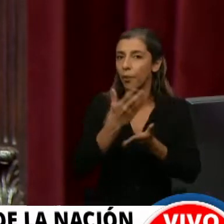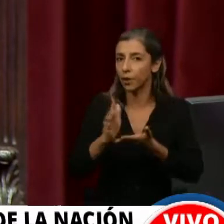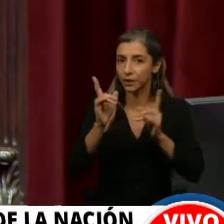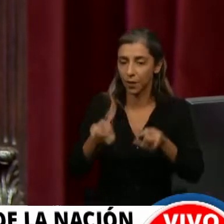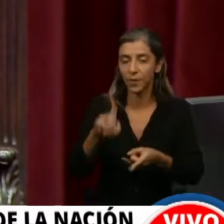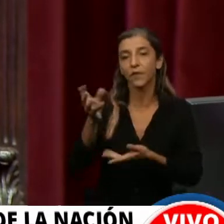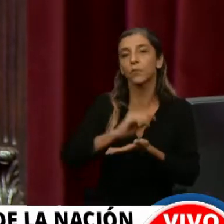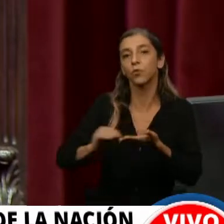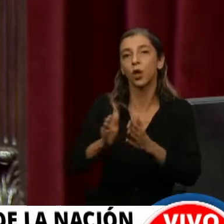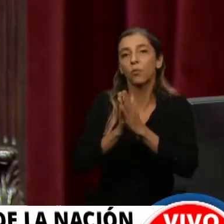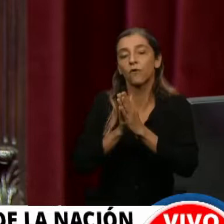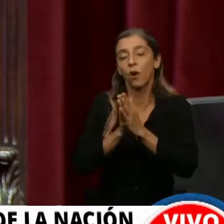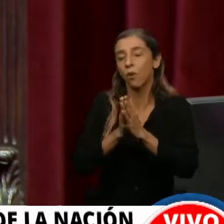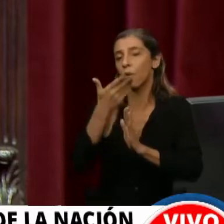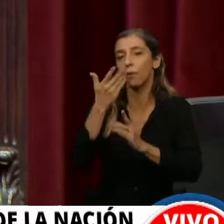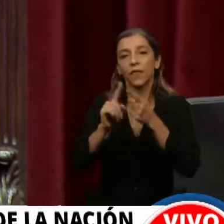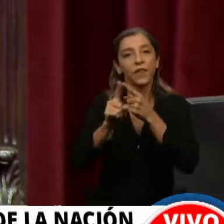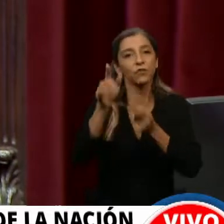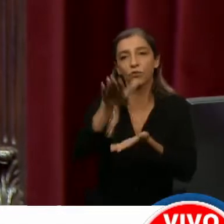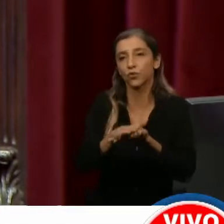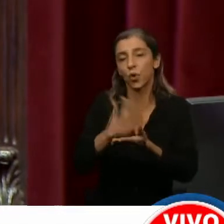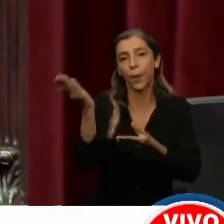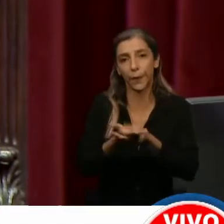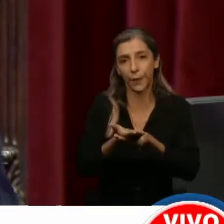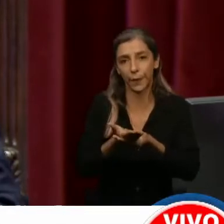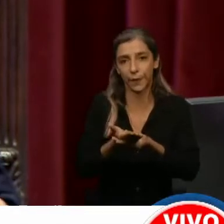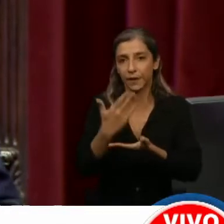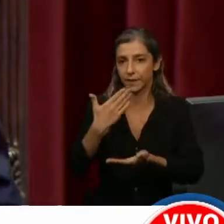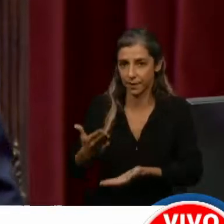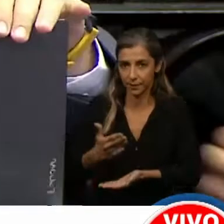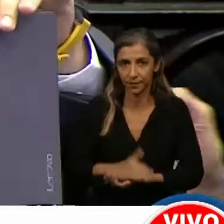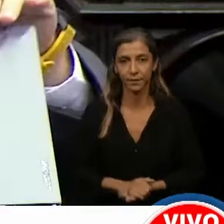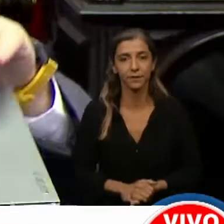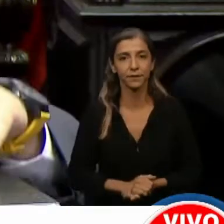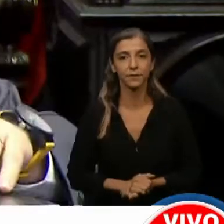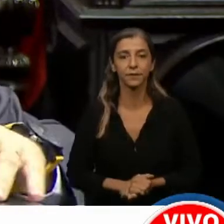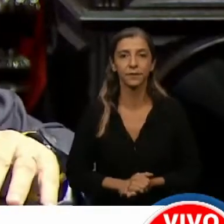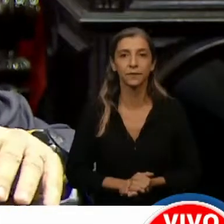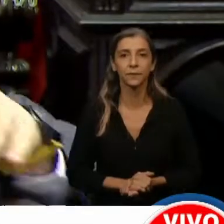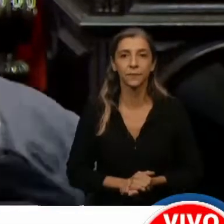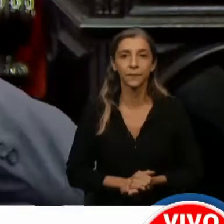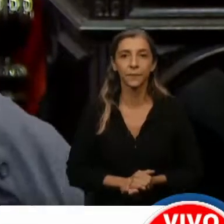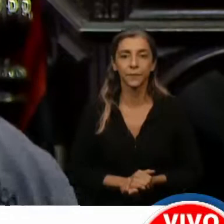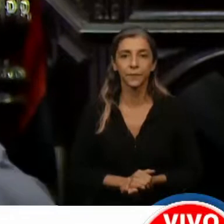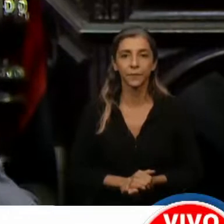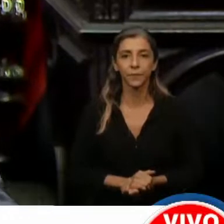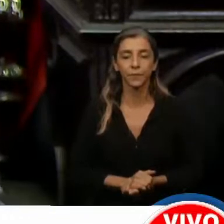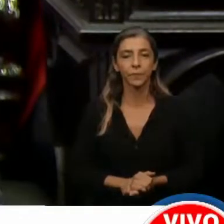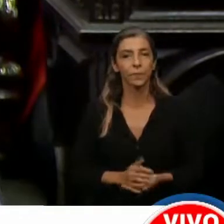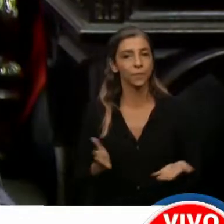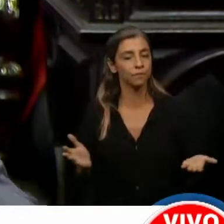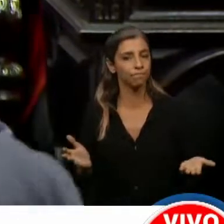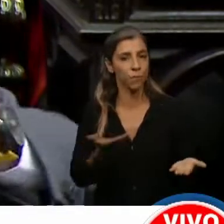Marchi, que se refiera al expediente en cuestión. Gracias. Ah, pedilo.